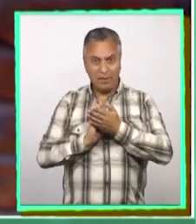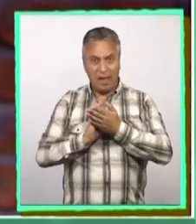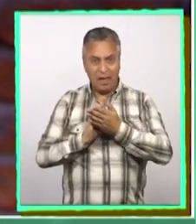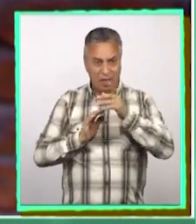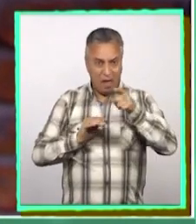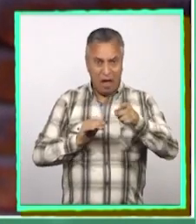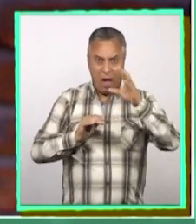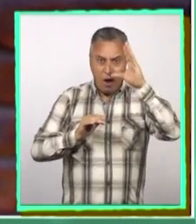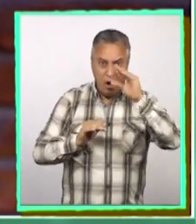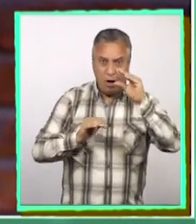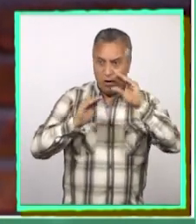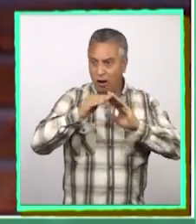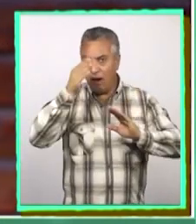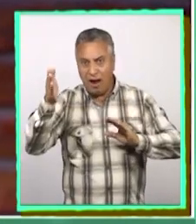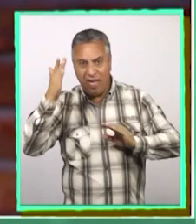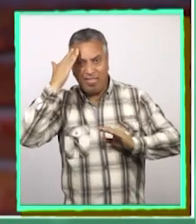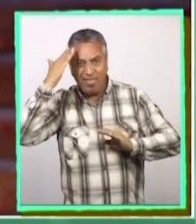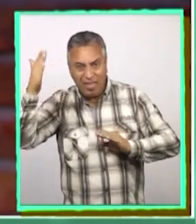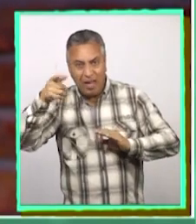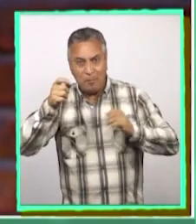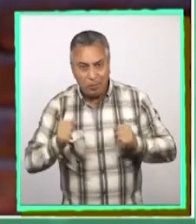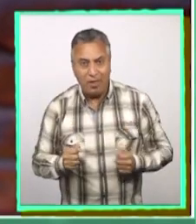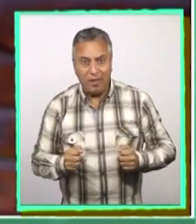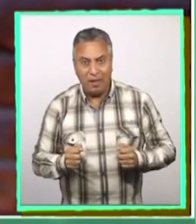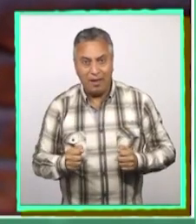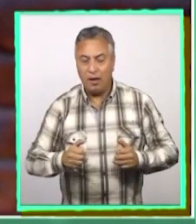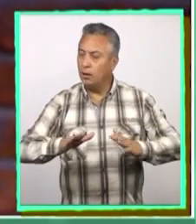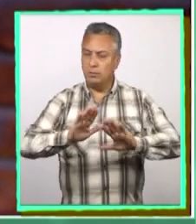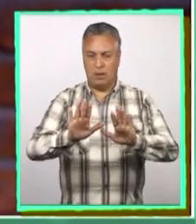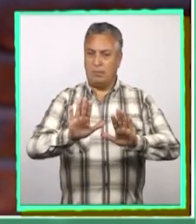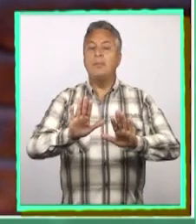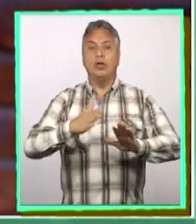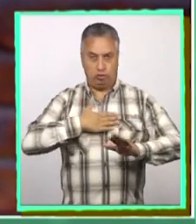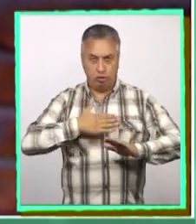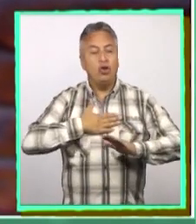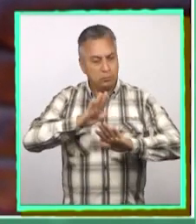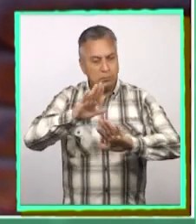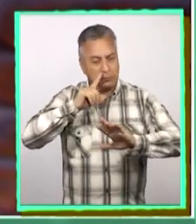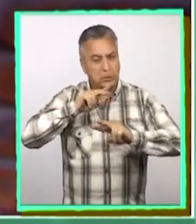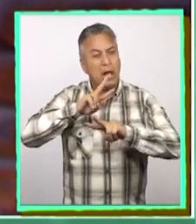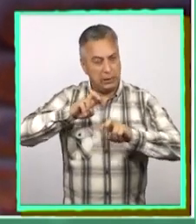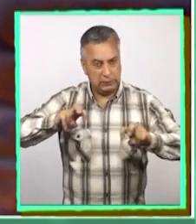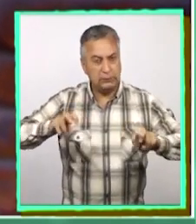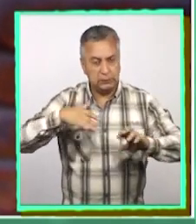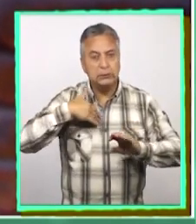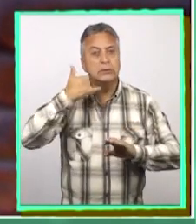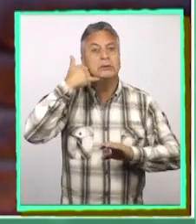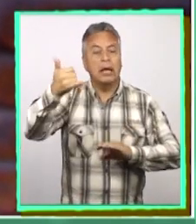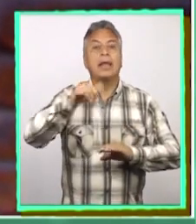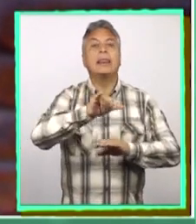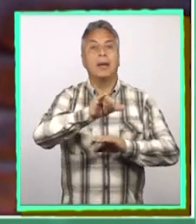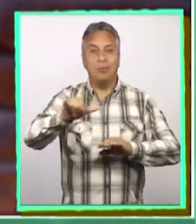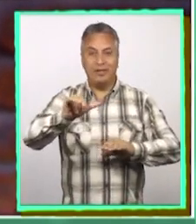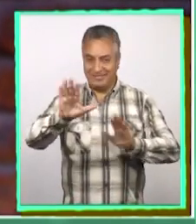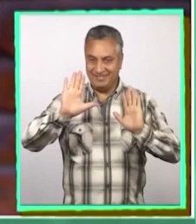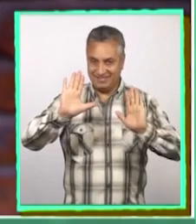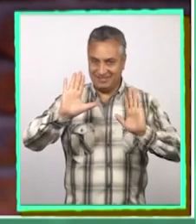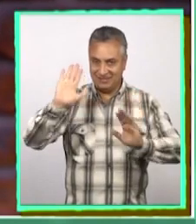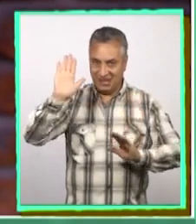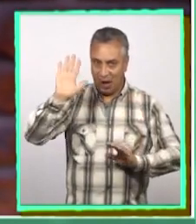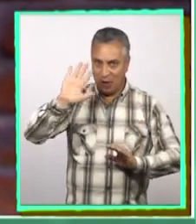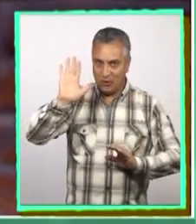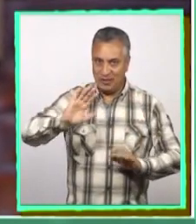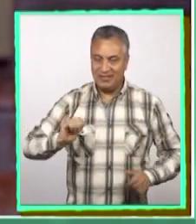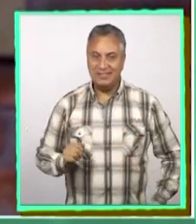noche? Fran, ¿sabes qué? Estoy demasiado metida con esto. Voy a averiguarlo y te llamo más tarde, ¿ya? Ok,